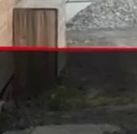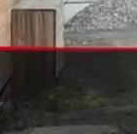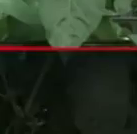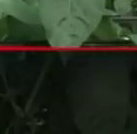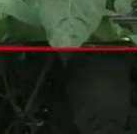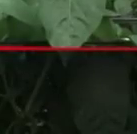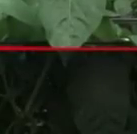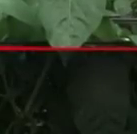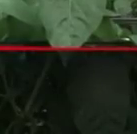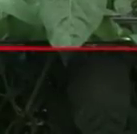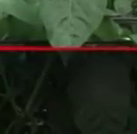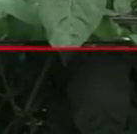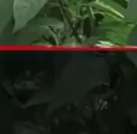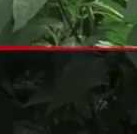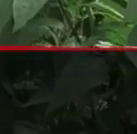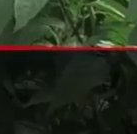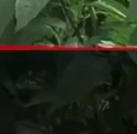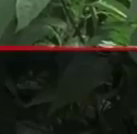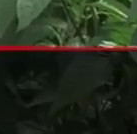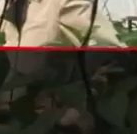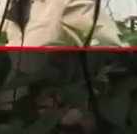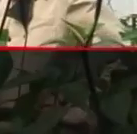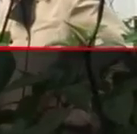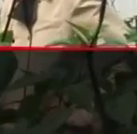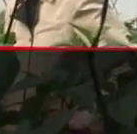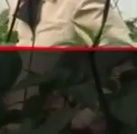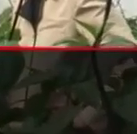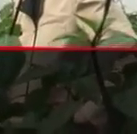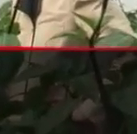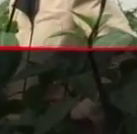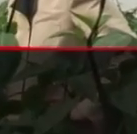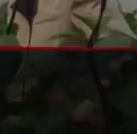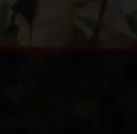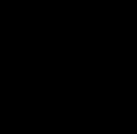municipio vizcaíno de Munguía que llevan un año trabajando con energías renovables.